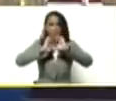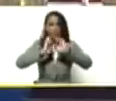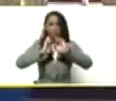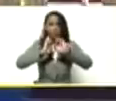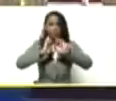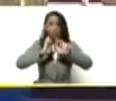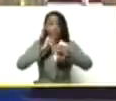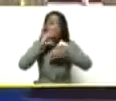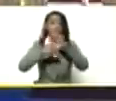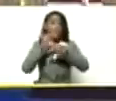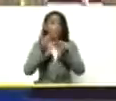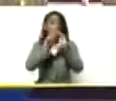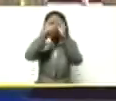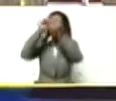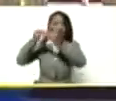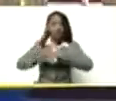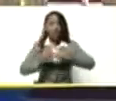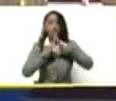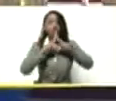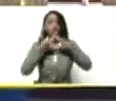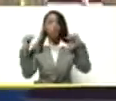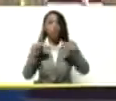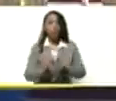de readecuar no es todo